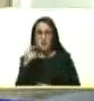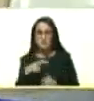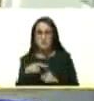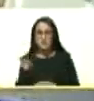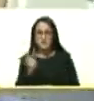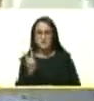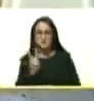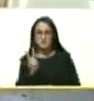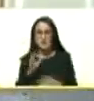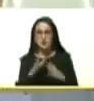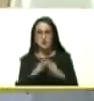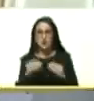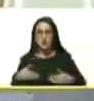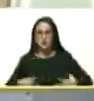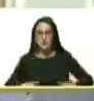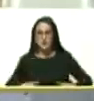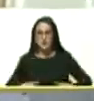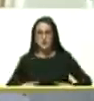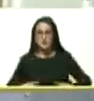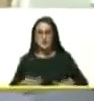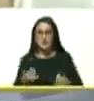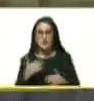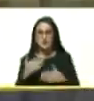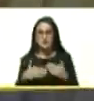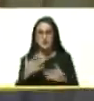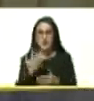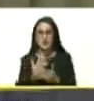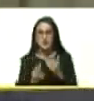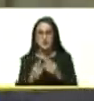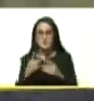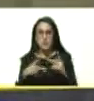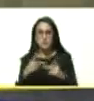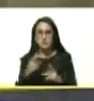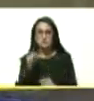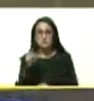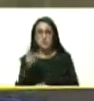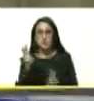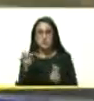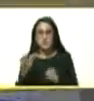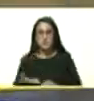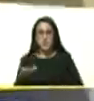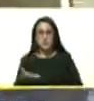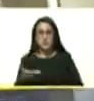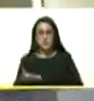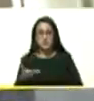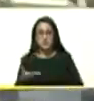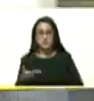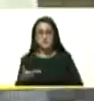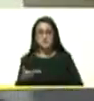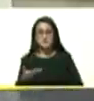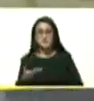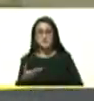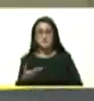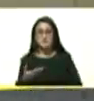Venezuela todos estos esfuerzos que se están haciendo en una producción. Un dato importante, presidente, de lo